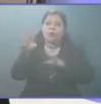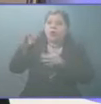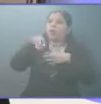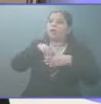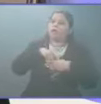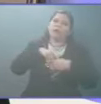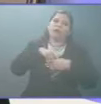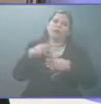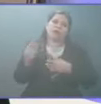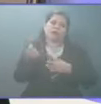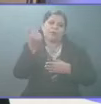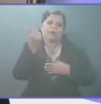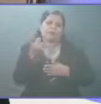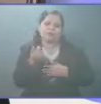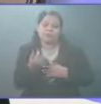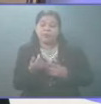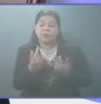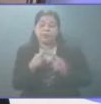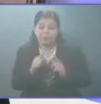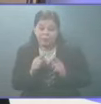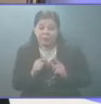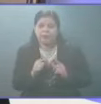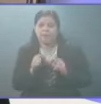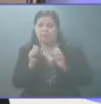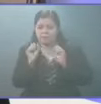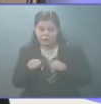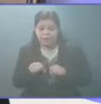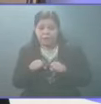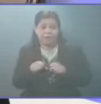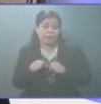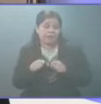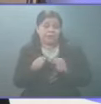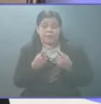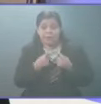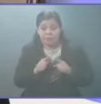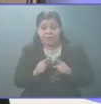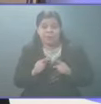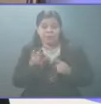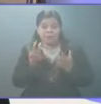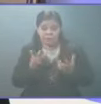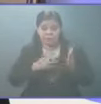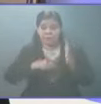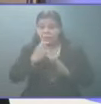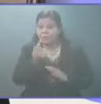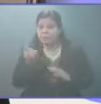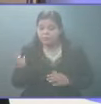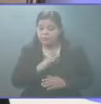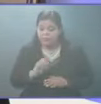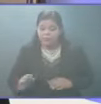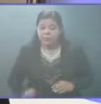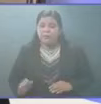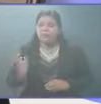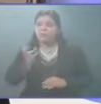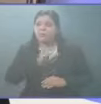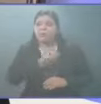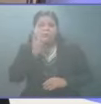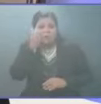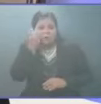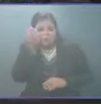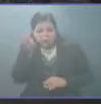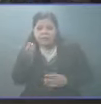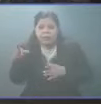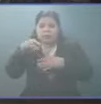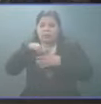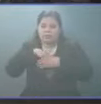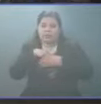etcétera, ellos sí son capaces de poder contraer el virus y llevarlo hacia su sitio. Pero en la mayoría de hogares salvadoreños son las personas más jóvenes las que lo llevan.